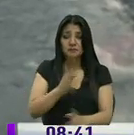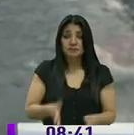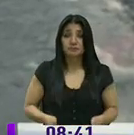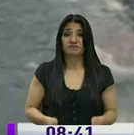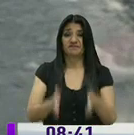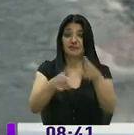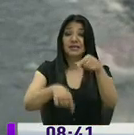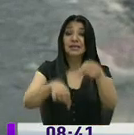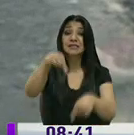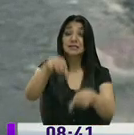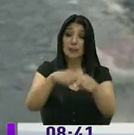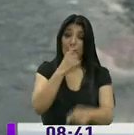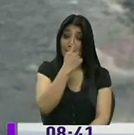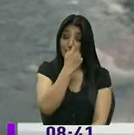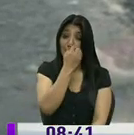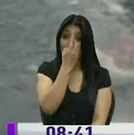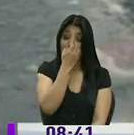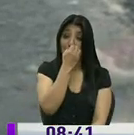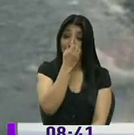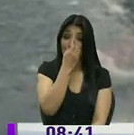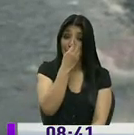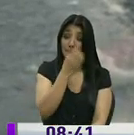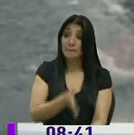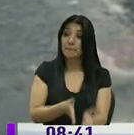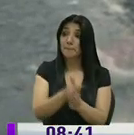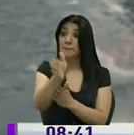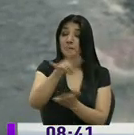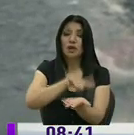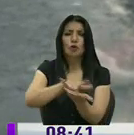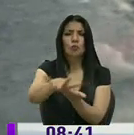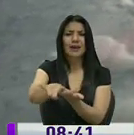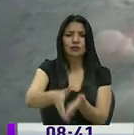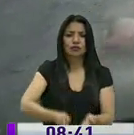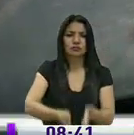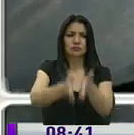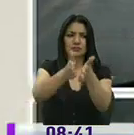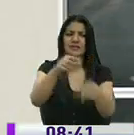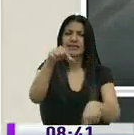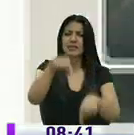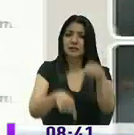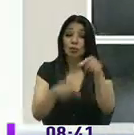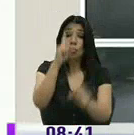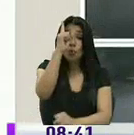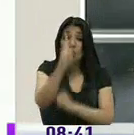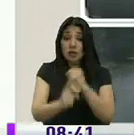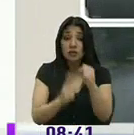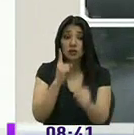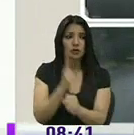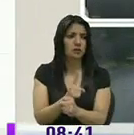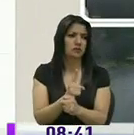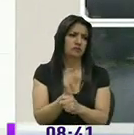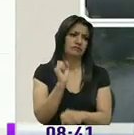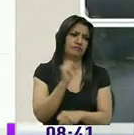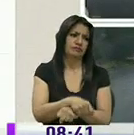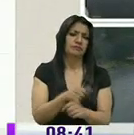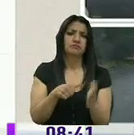baldwin chela día de la guerra del aeropuerto y de ahí al 15 un año o sea no sean malitos ministro